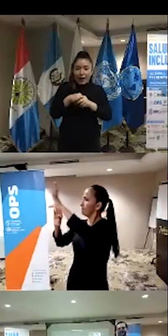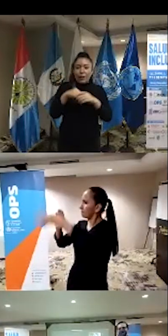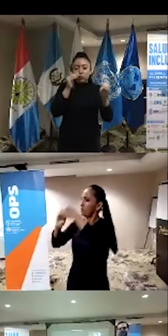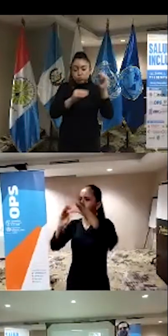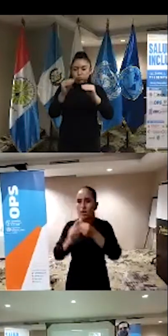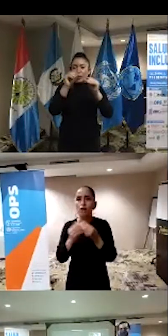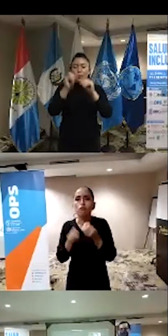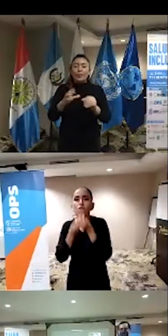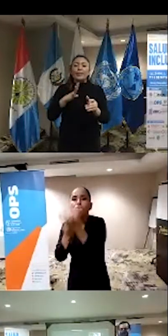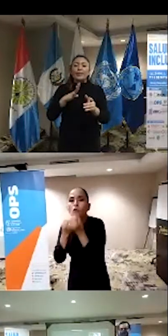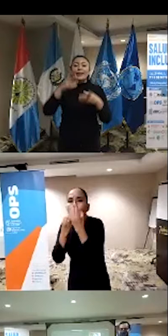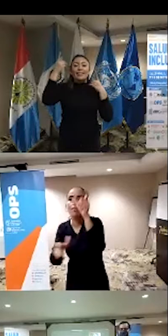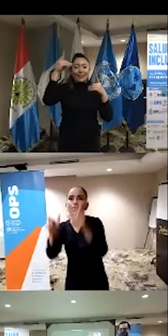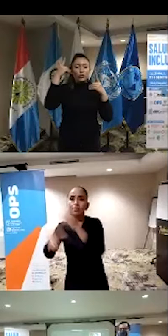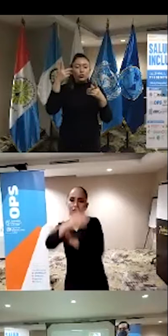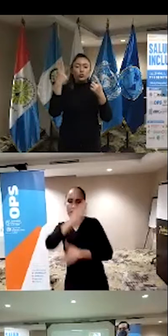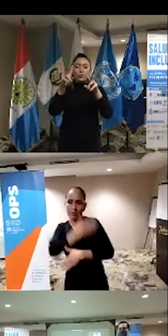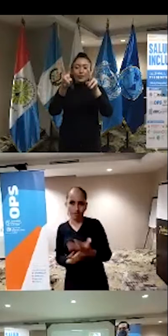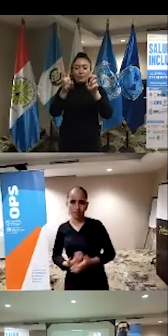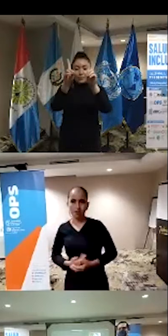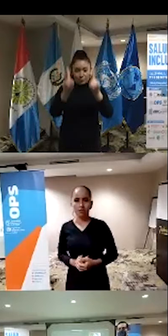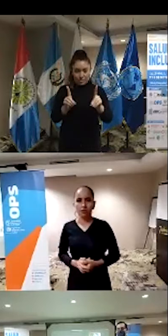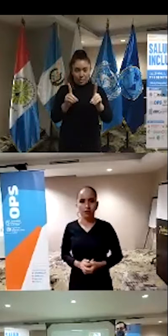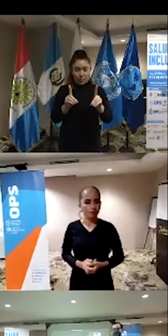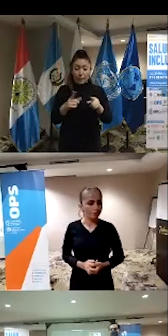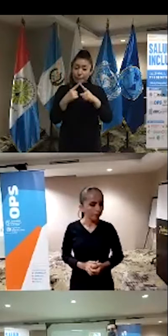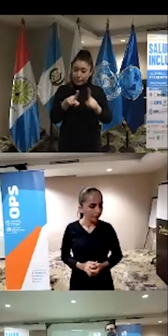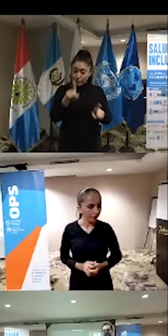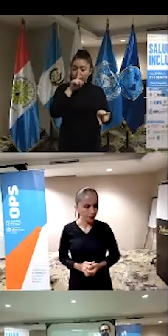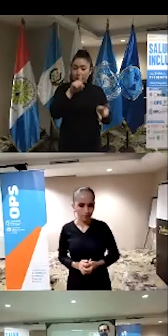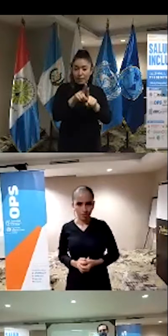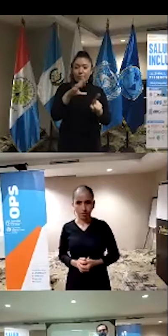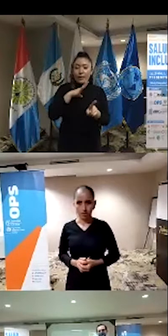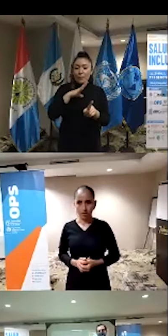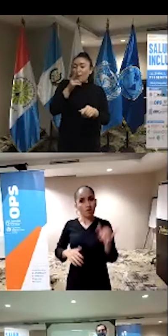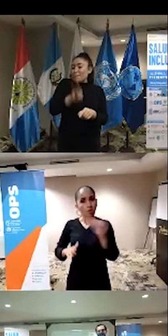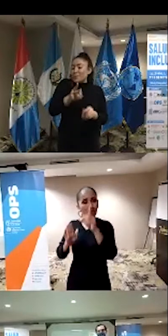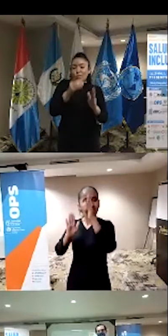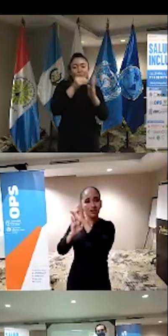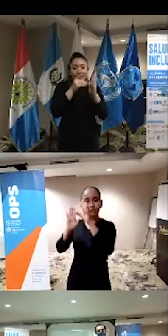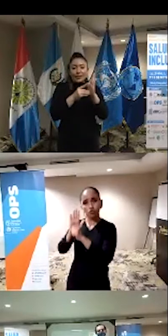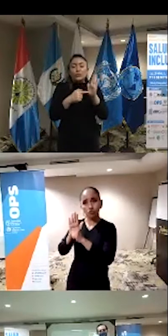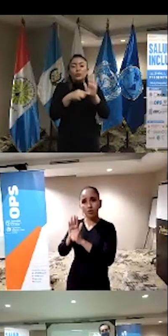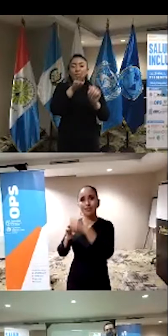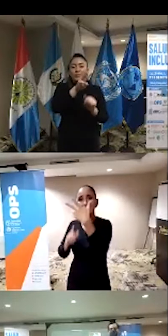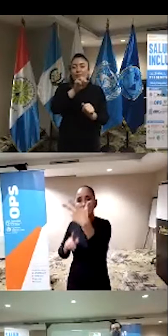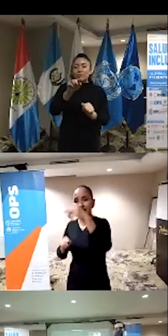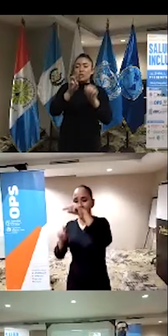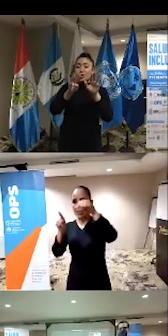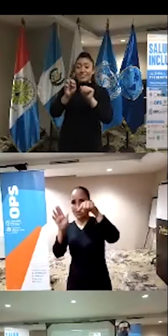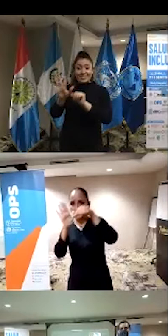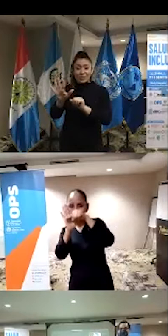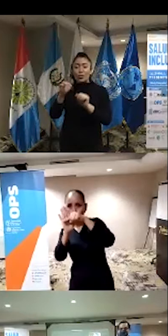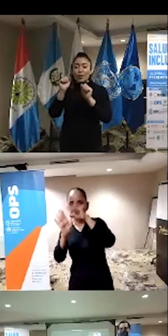generen datos sobre discapacidad. Pero también tenemos el mismo decreto 3-85 que da